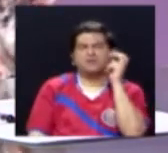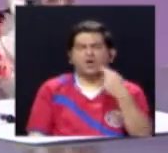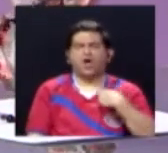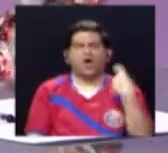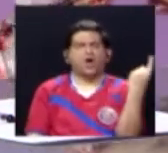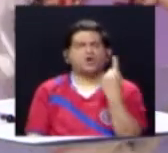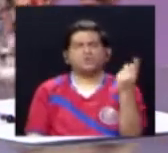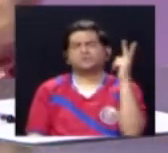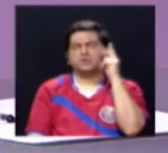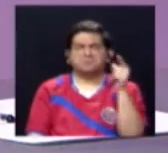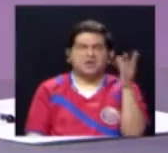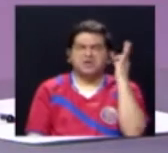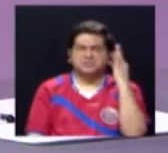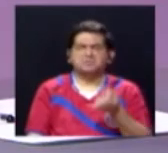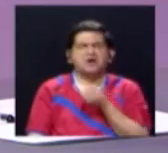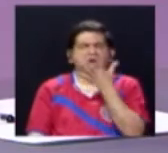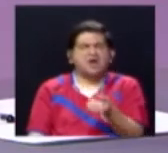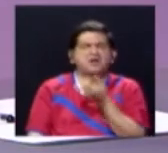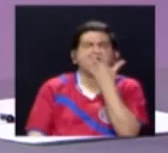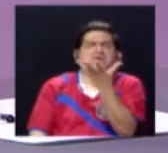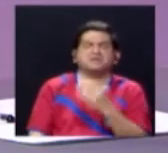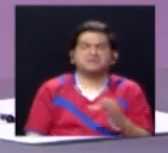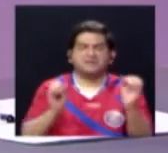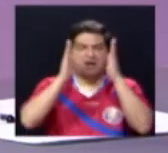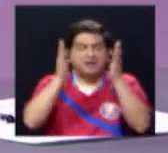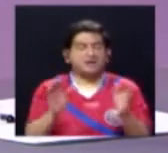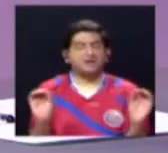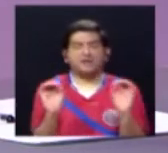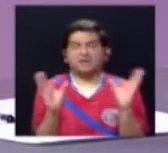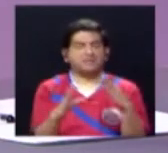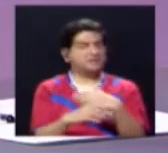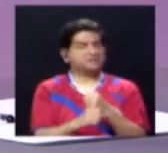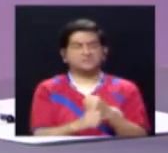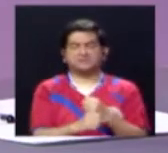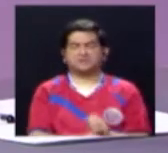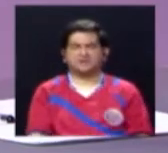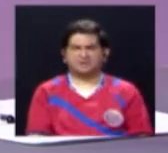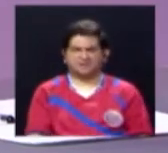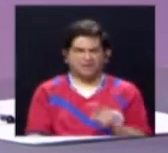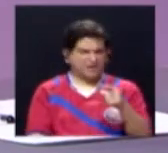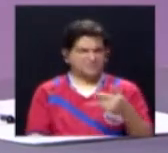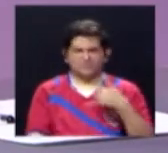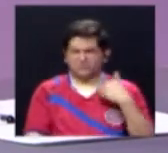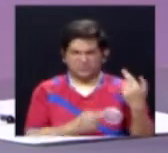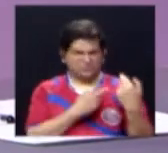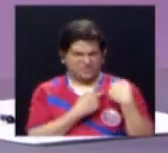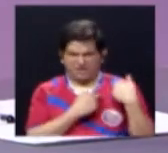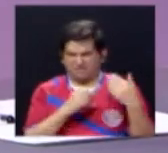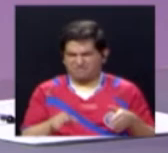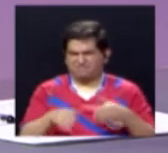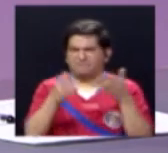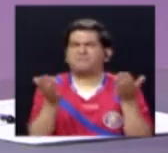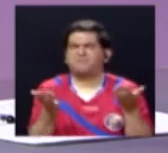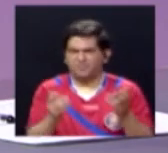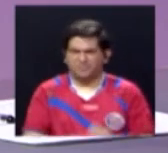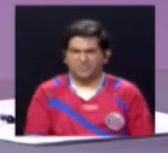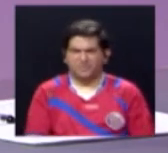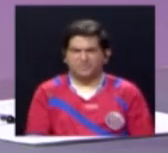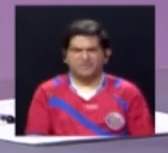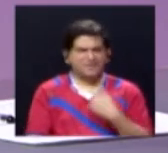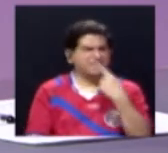ellos influía que esa mujer pegaba gritos y nadie hizo nada como que eso no le compete a él como que no es una